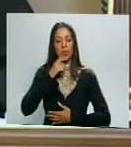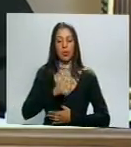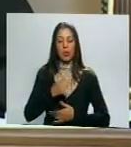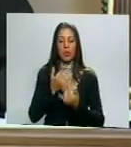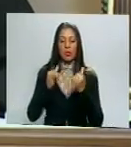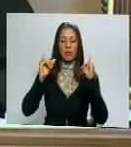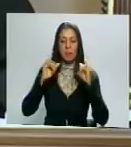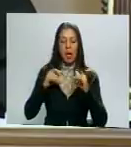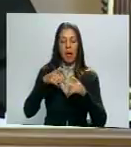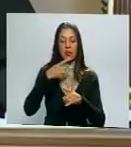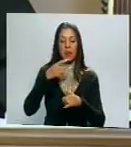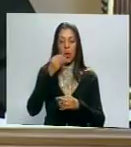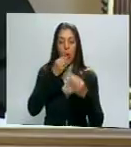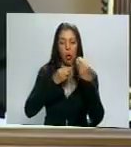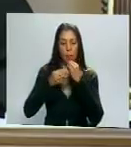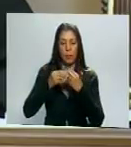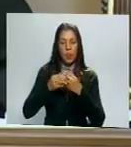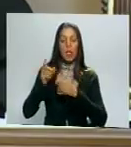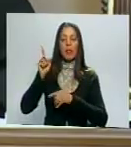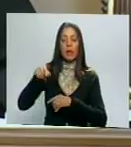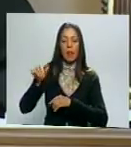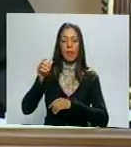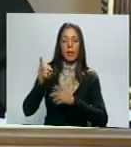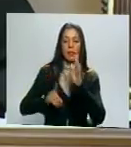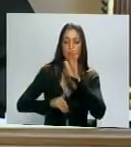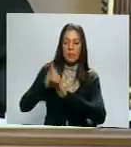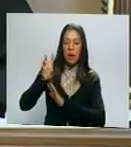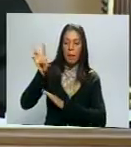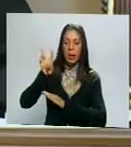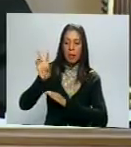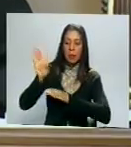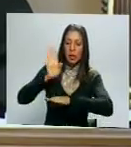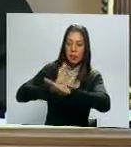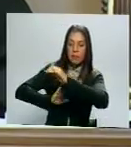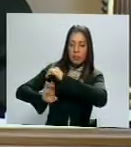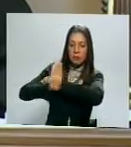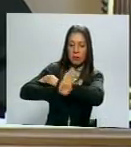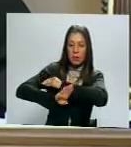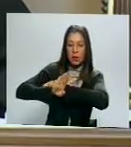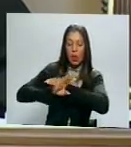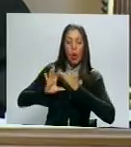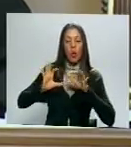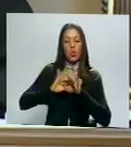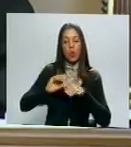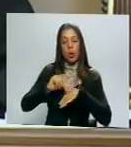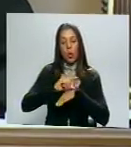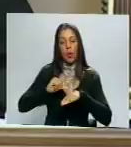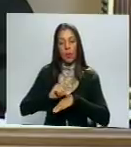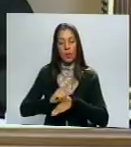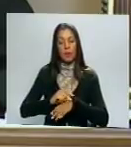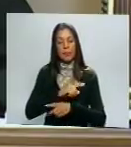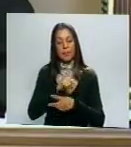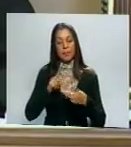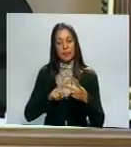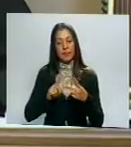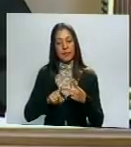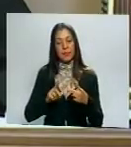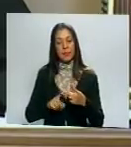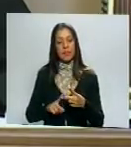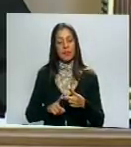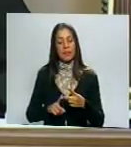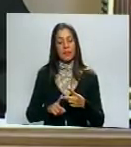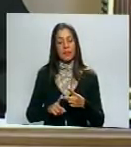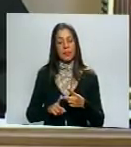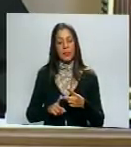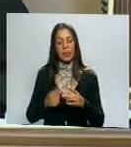y el desarrollo y defensa integral de la nación en corresponsabilidad con el Estado. 2.